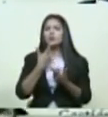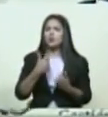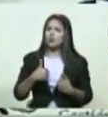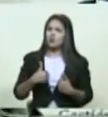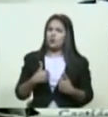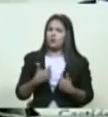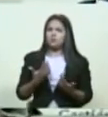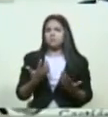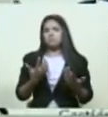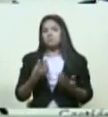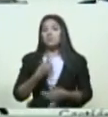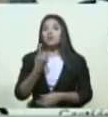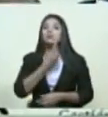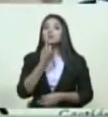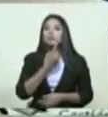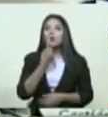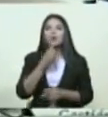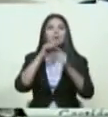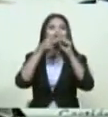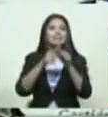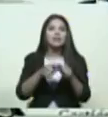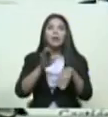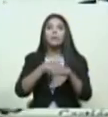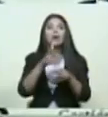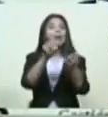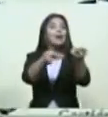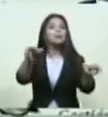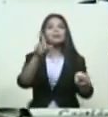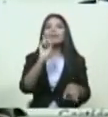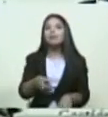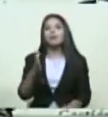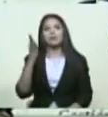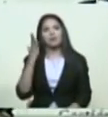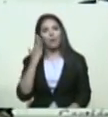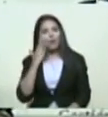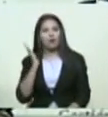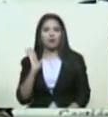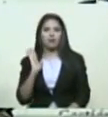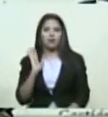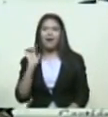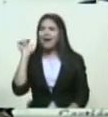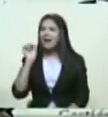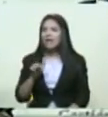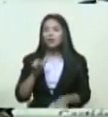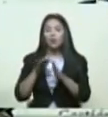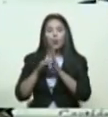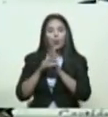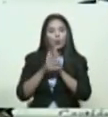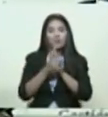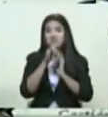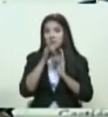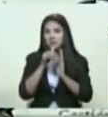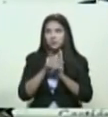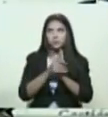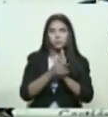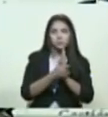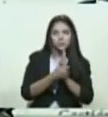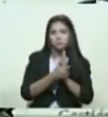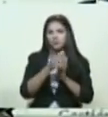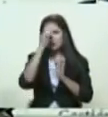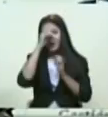yo estoy solamente dando cifras, porque la opinión pública tiene que saber esto. Esto estaba oculto.